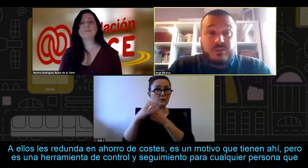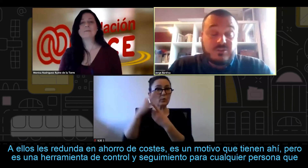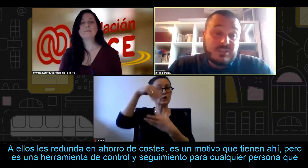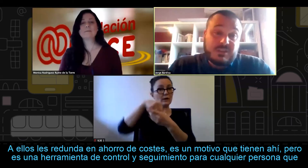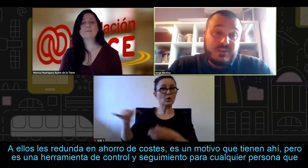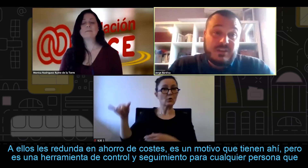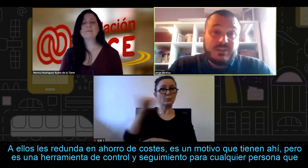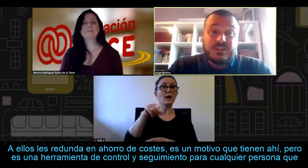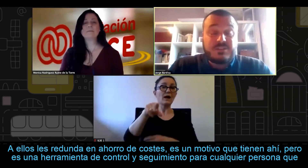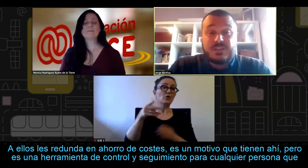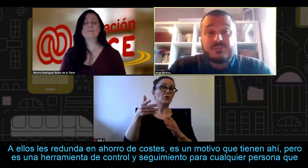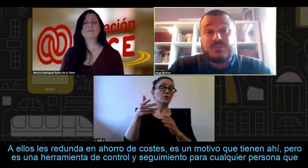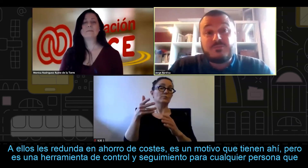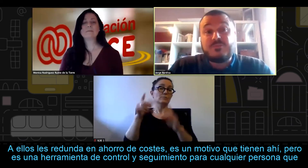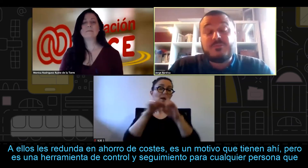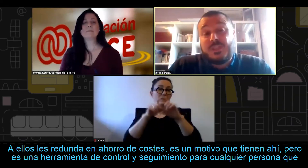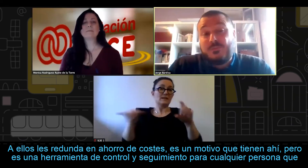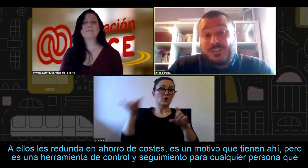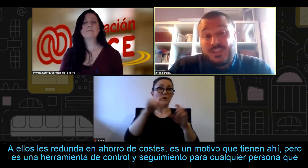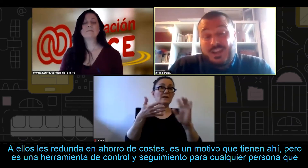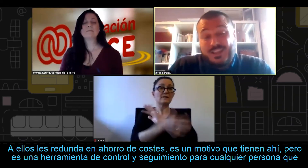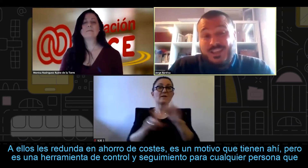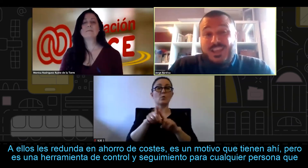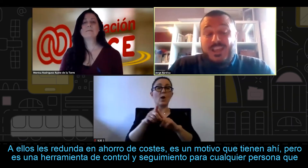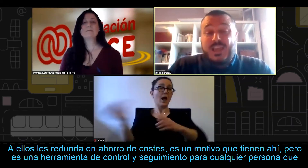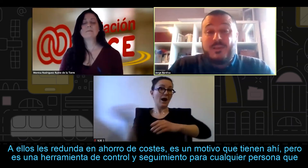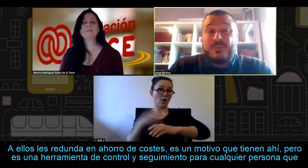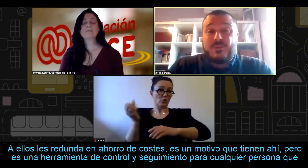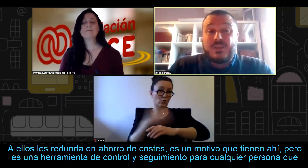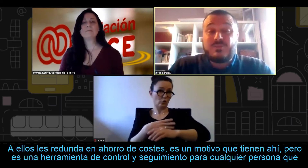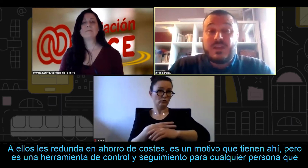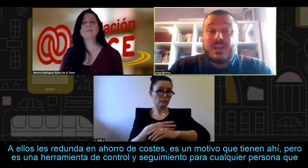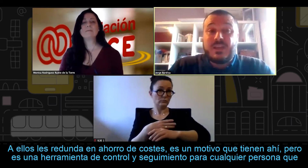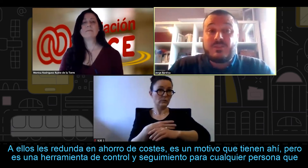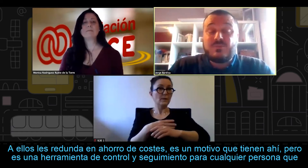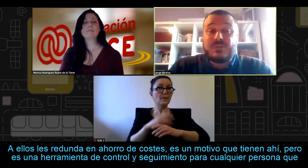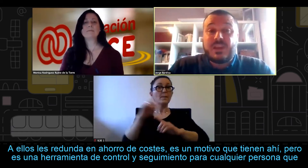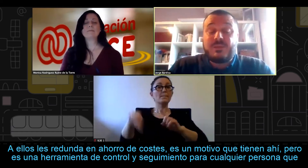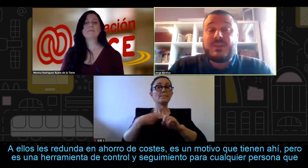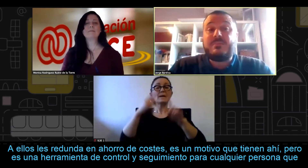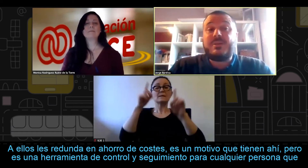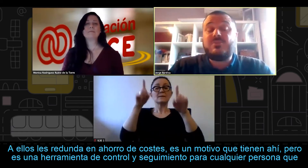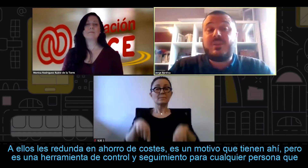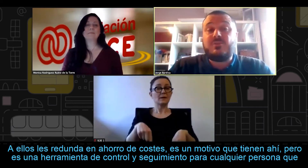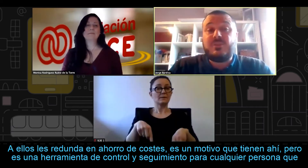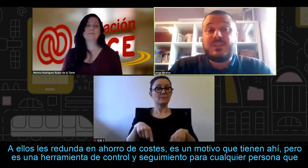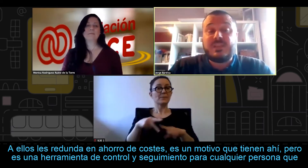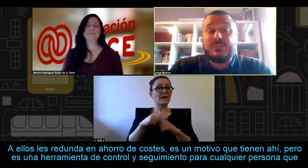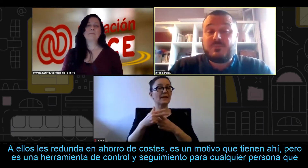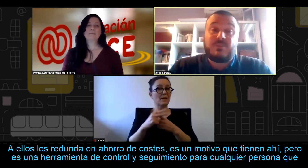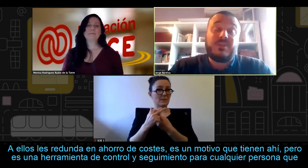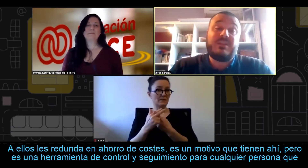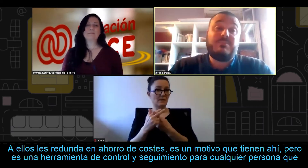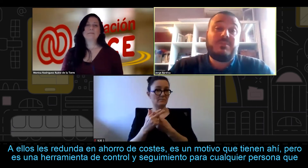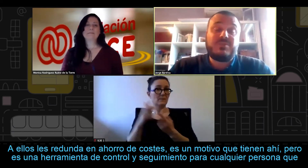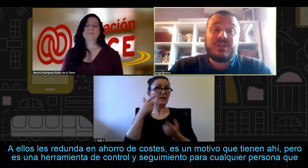de costes, al final es un motivo que tienen ahí, pero es una herramienta más, ¿no?, de control y de seguimiento